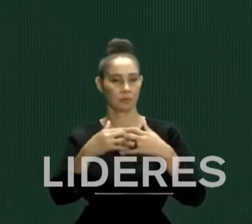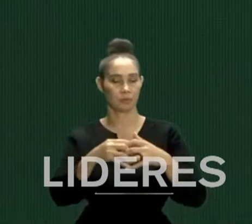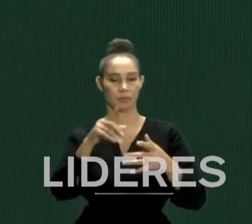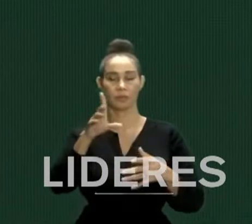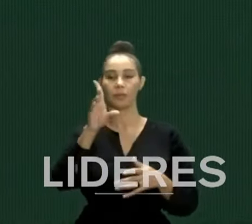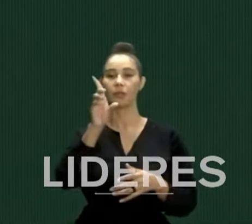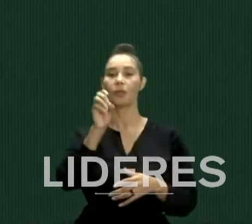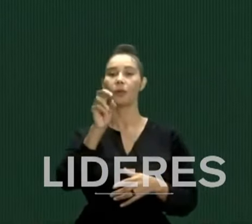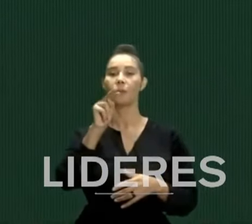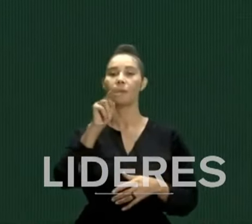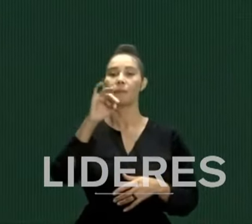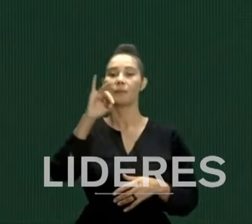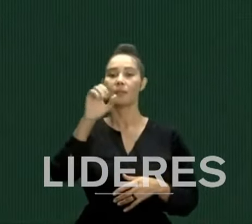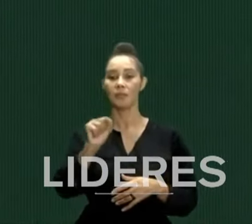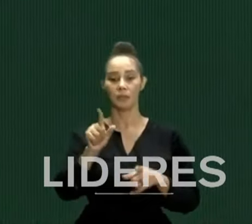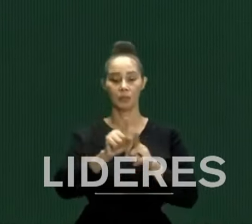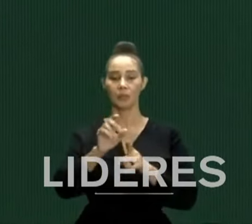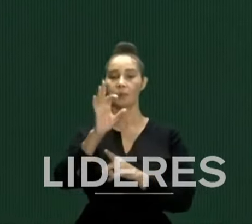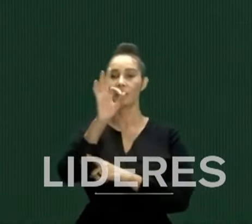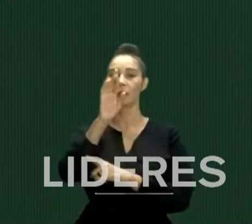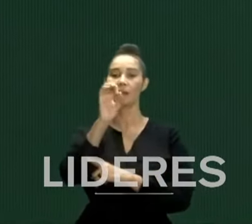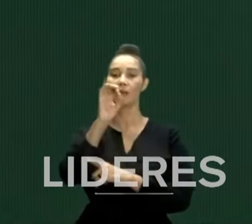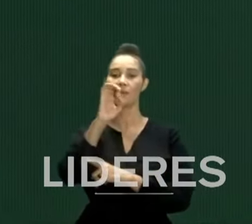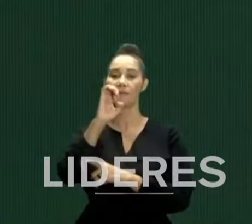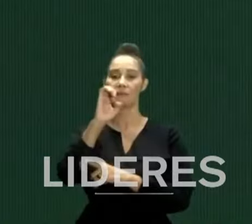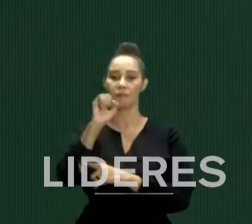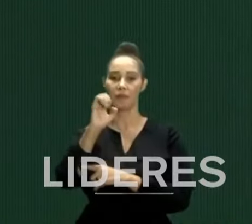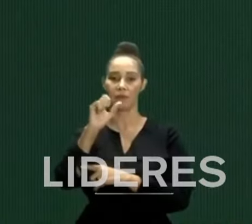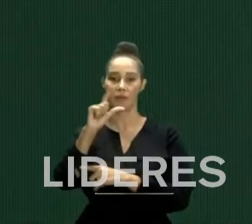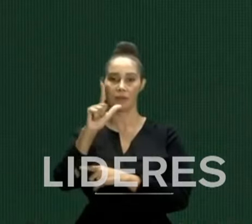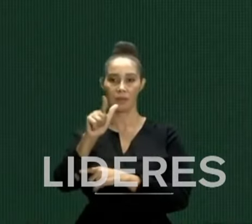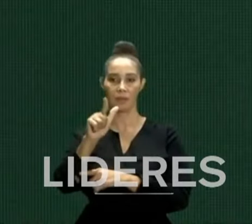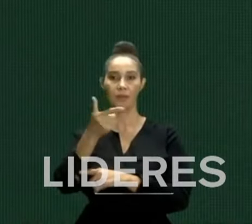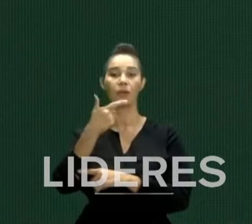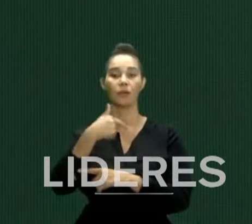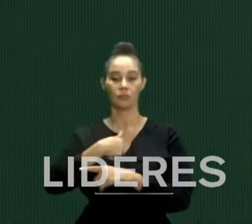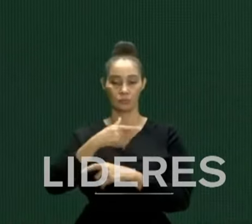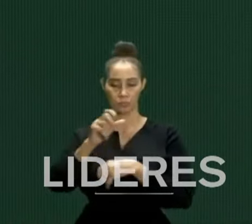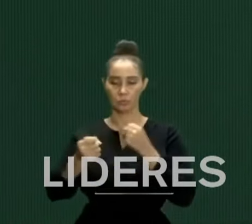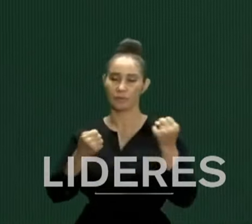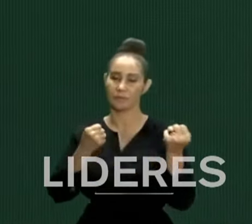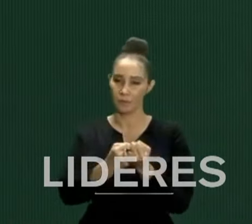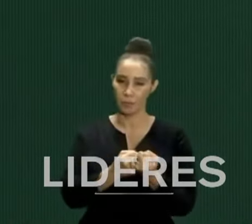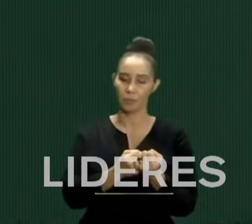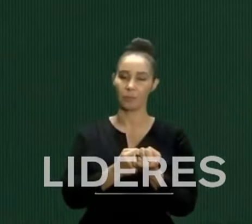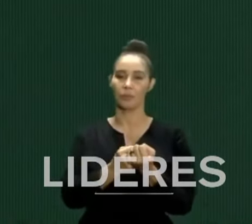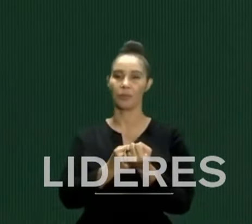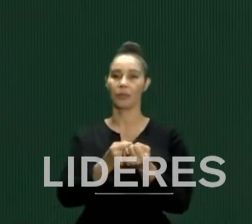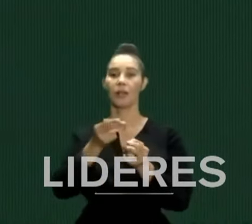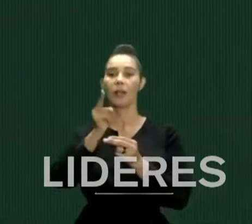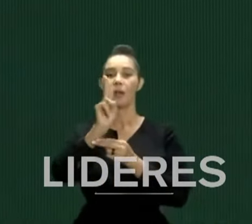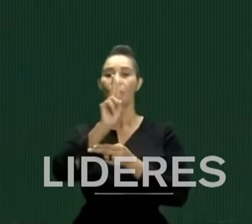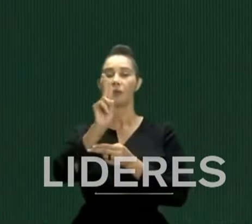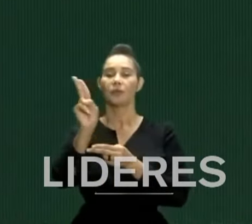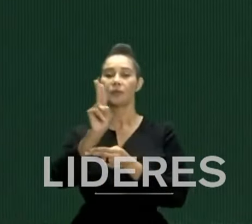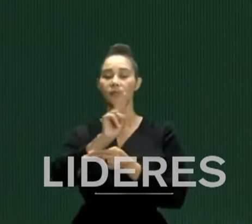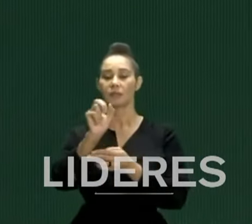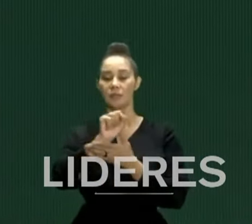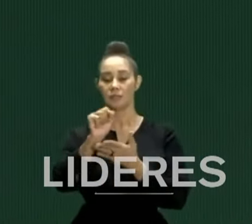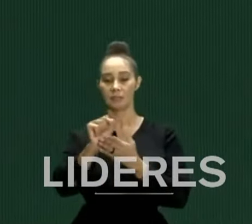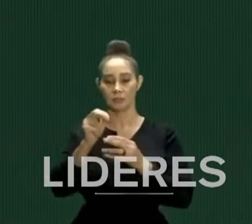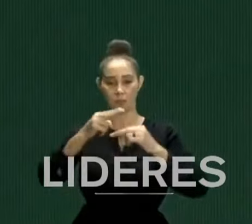don Nino Izquierdo y Rafael Ernesto, su hijo, me dijeron: tú puedes contar con nosotros, Carolina. La Universal de Seguros construirá